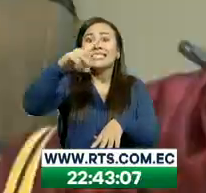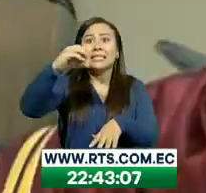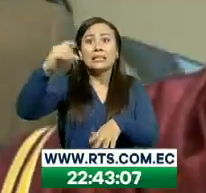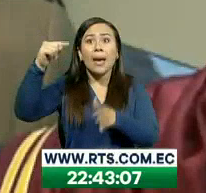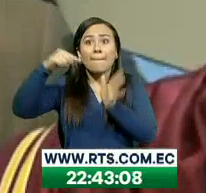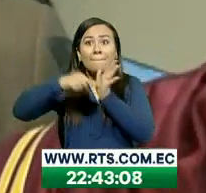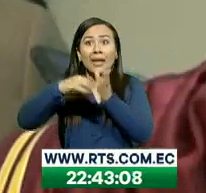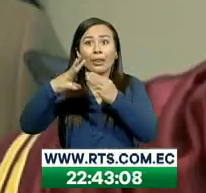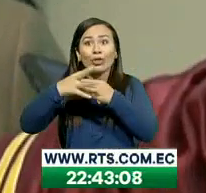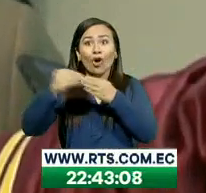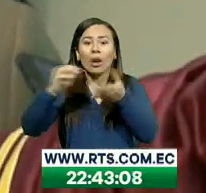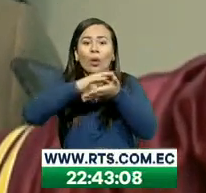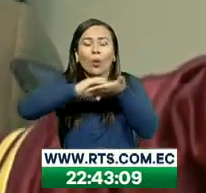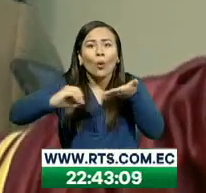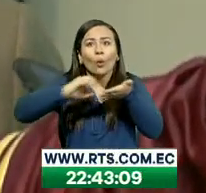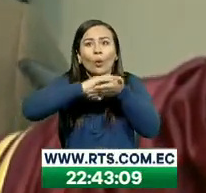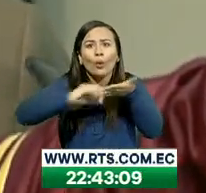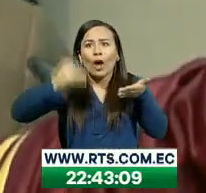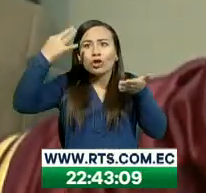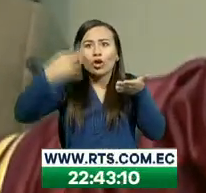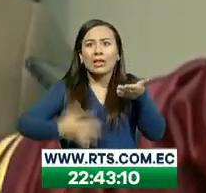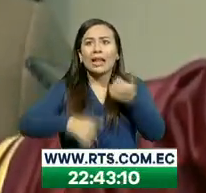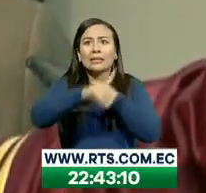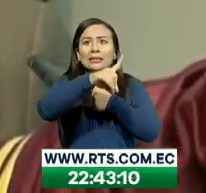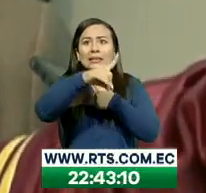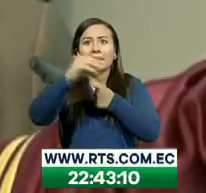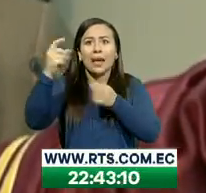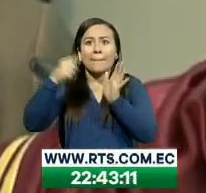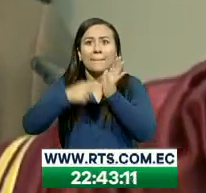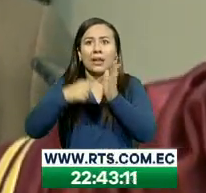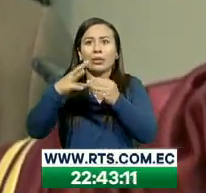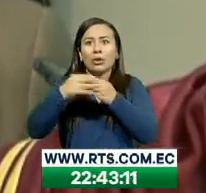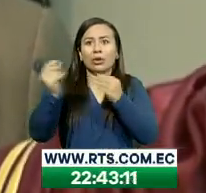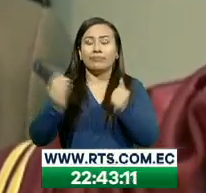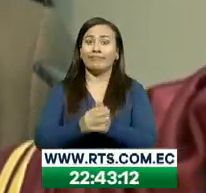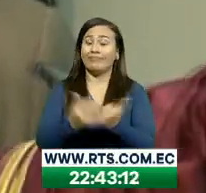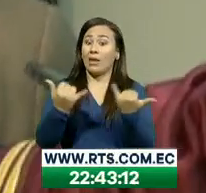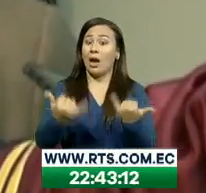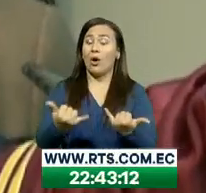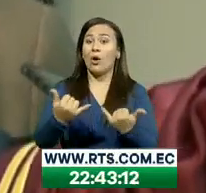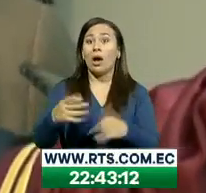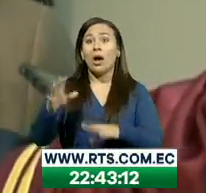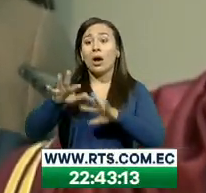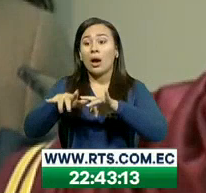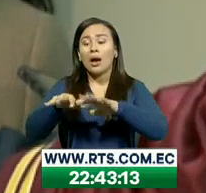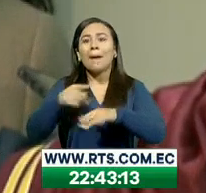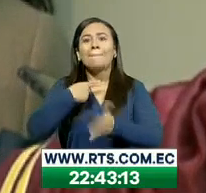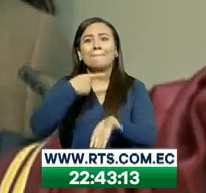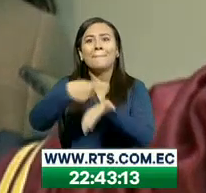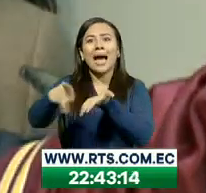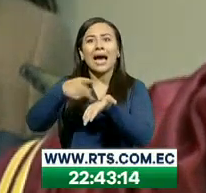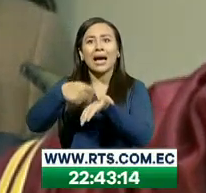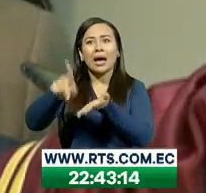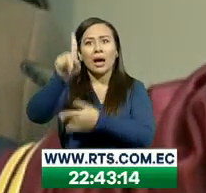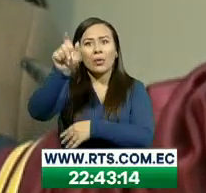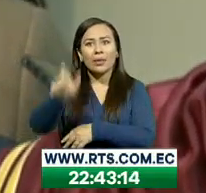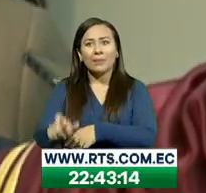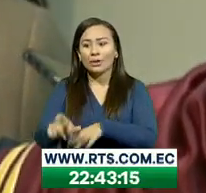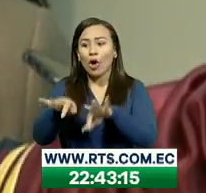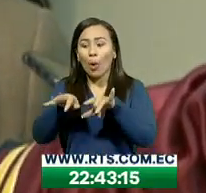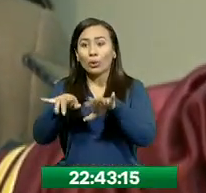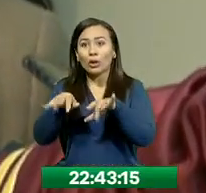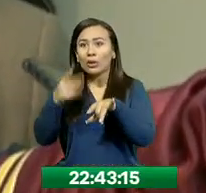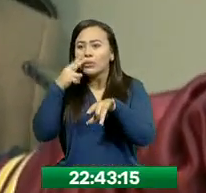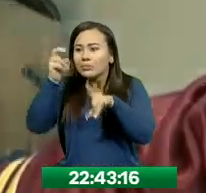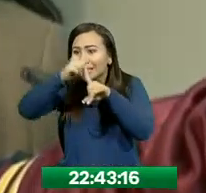Estado. Aparentemente se contacta o se recluta un hacker para vigilar la seguridad, los sistemas